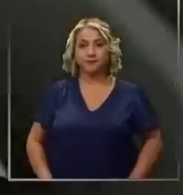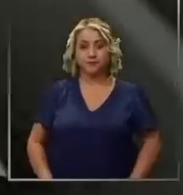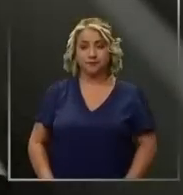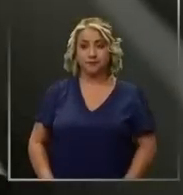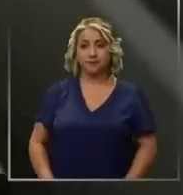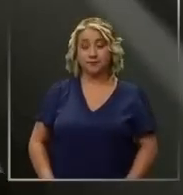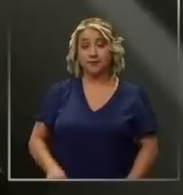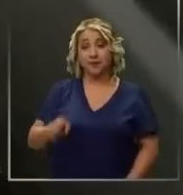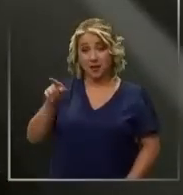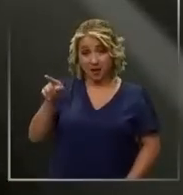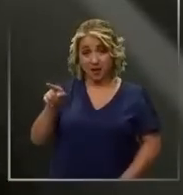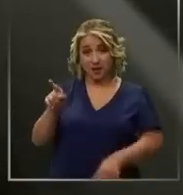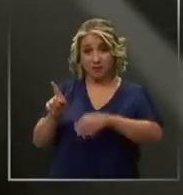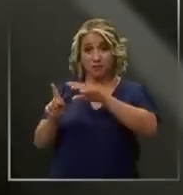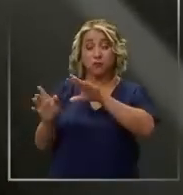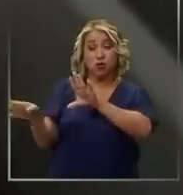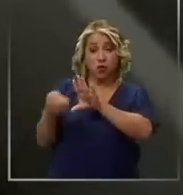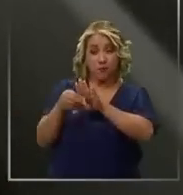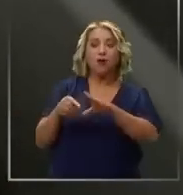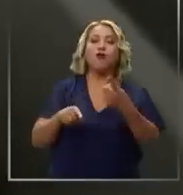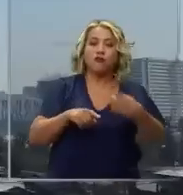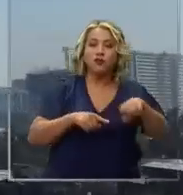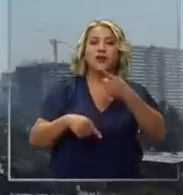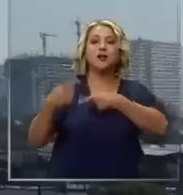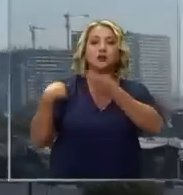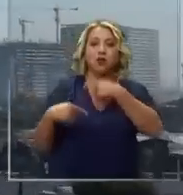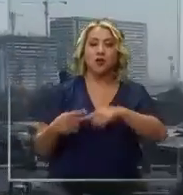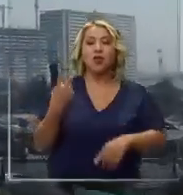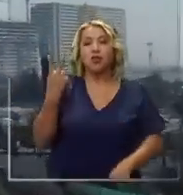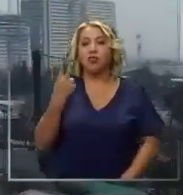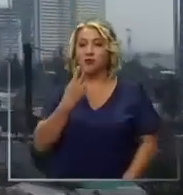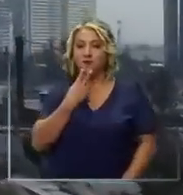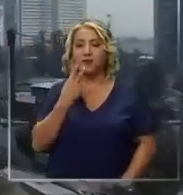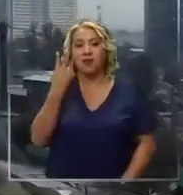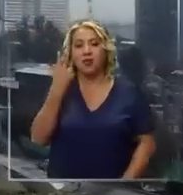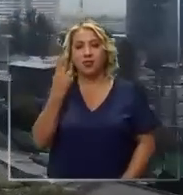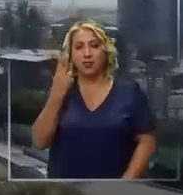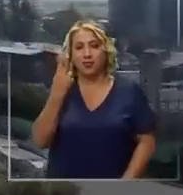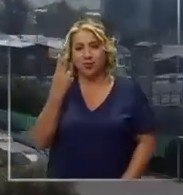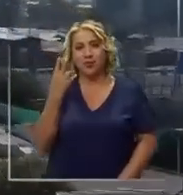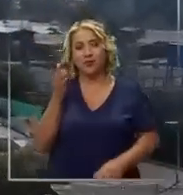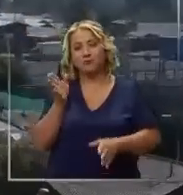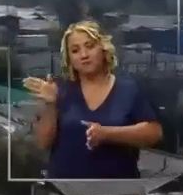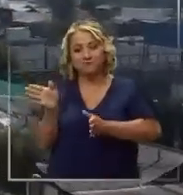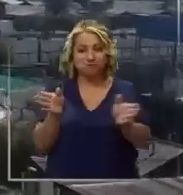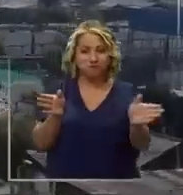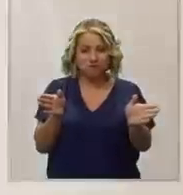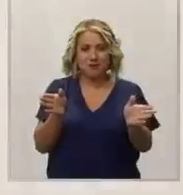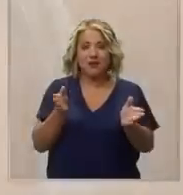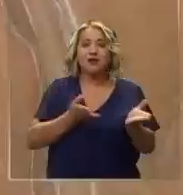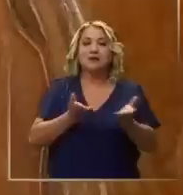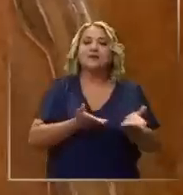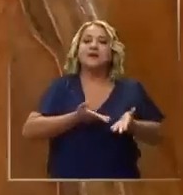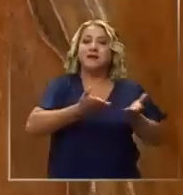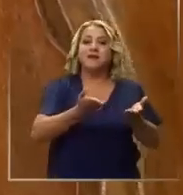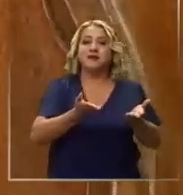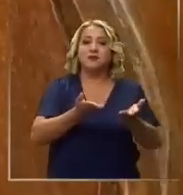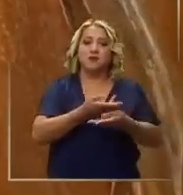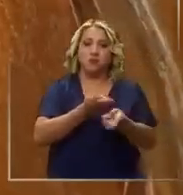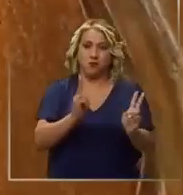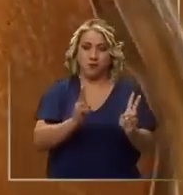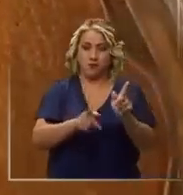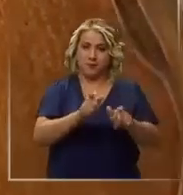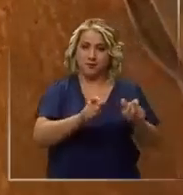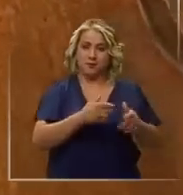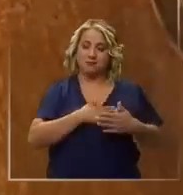Como Jorge, hay miles de historias. Dos caras, dos vidas, pero un solo motor hacia el servicio público.